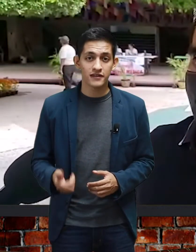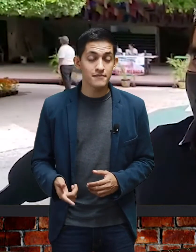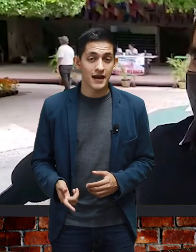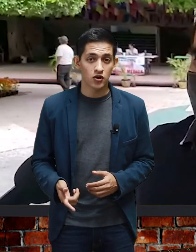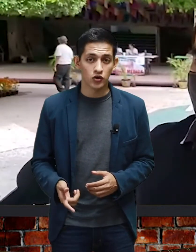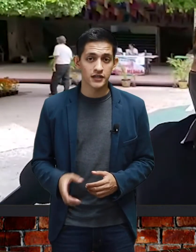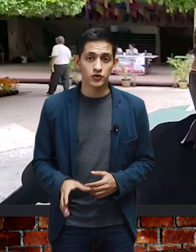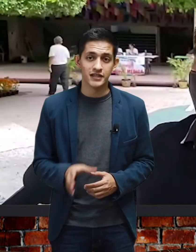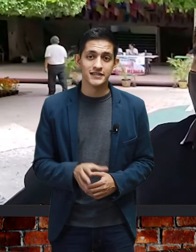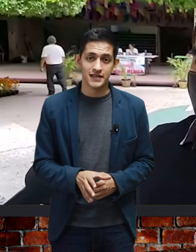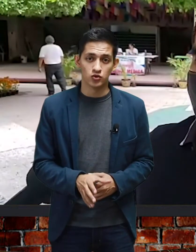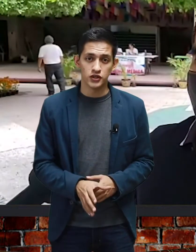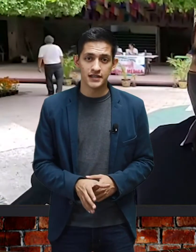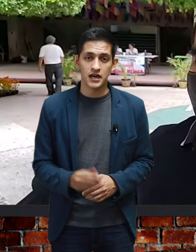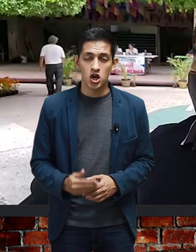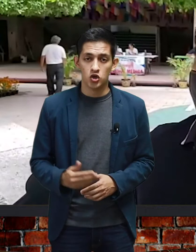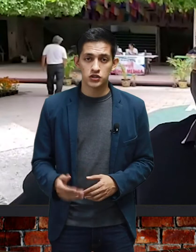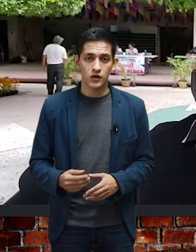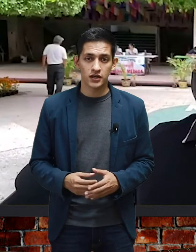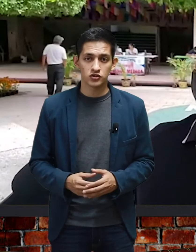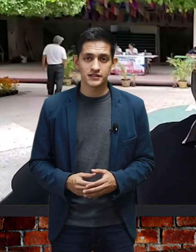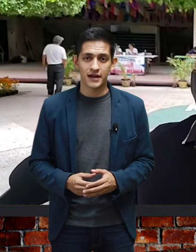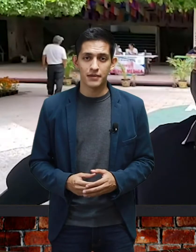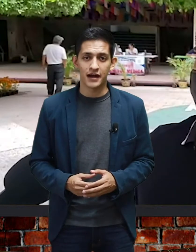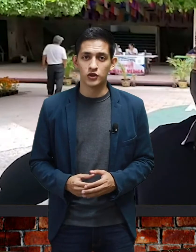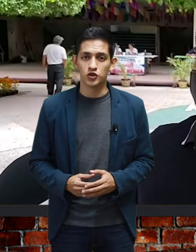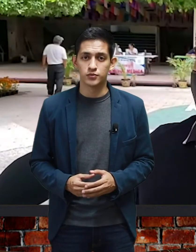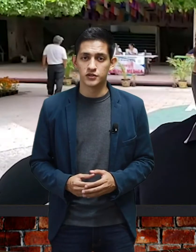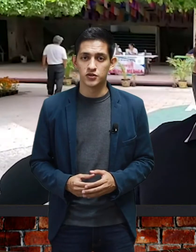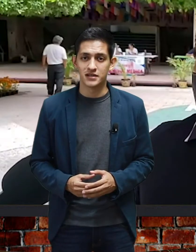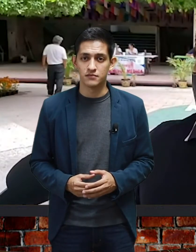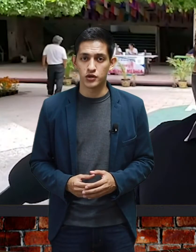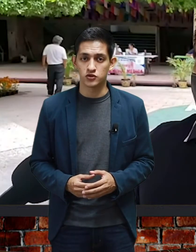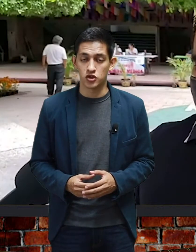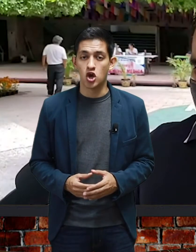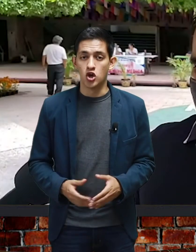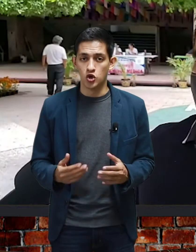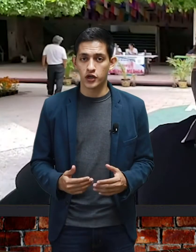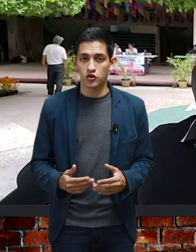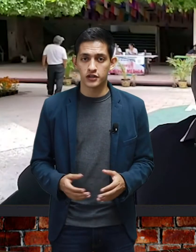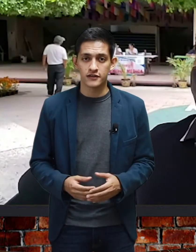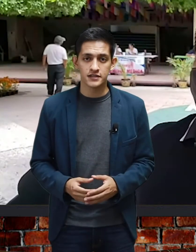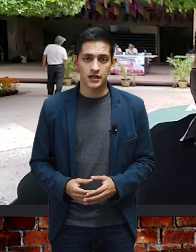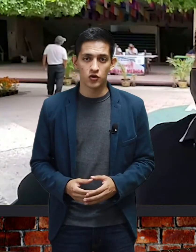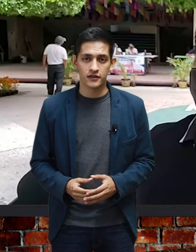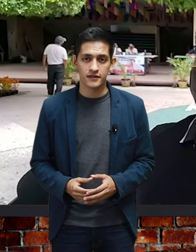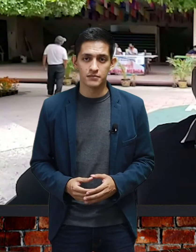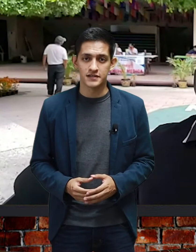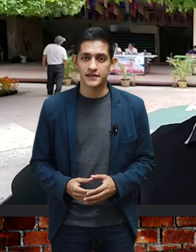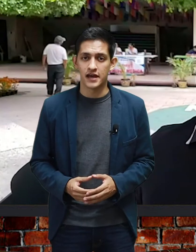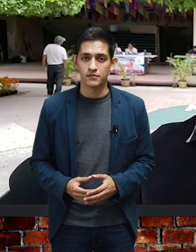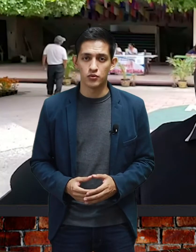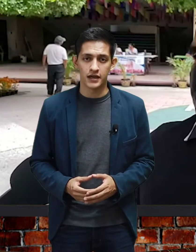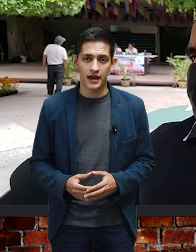por lo que se enviará al Congreso y si se autoriza, los igualtecos estarán pagando el 2% más de impuestos, lo que contradice lo que